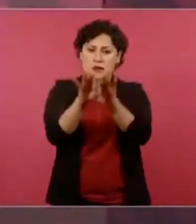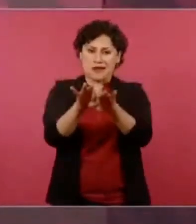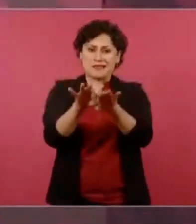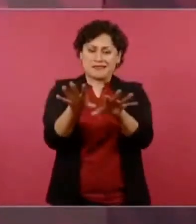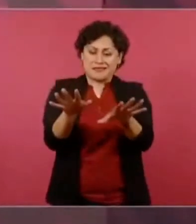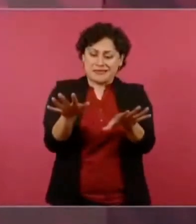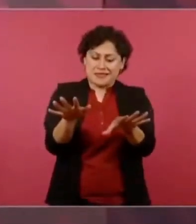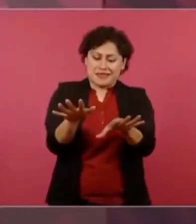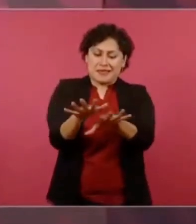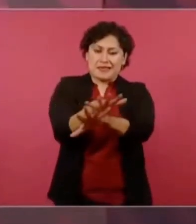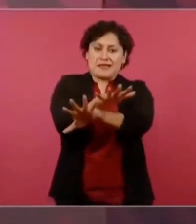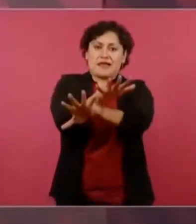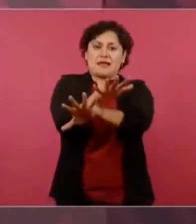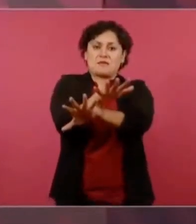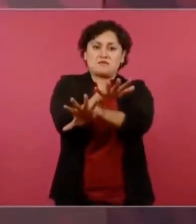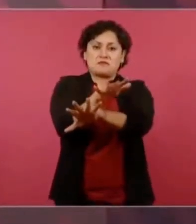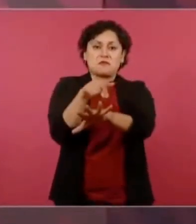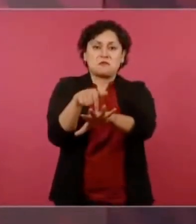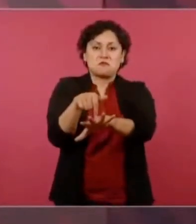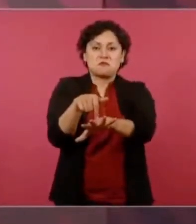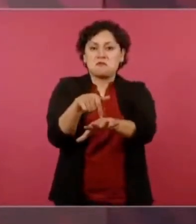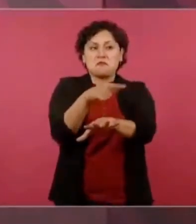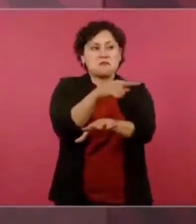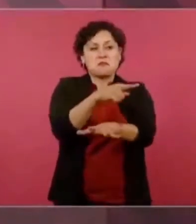tan noble,